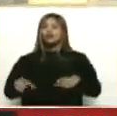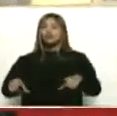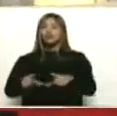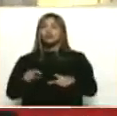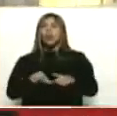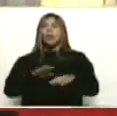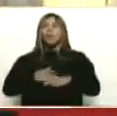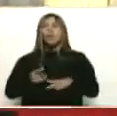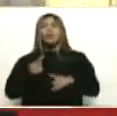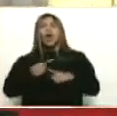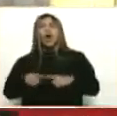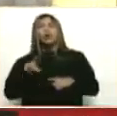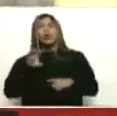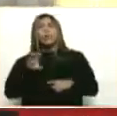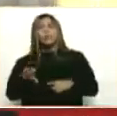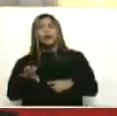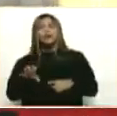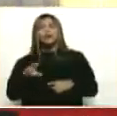incidencia en otros países